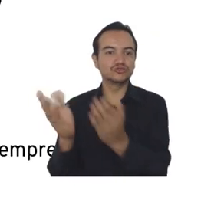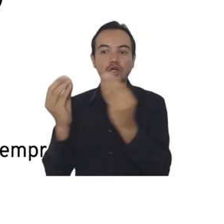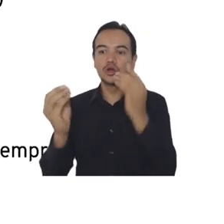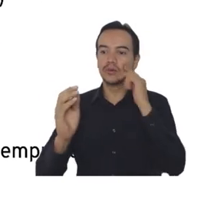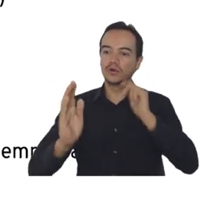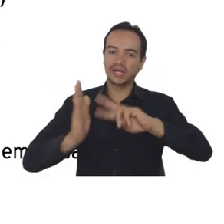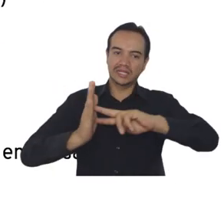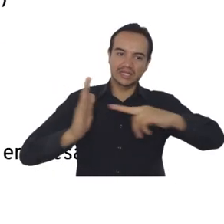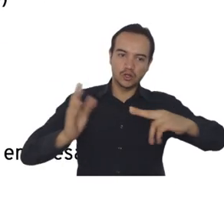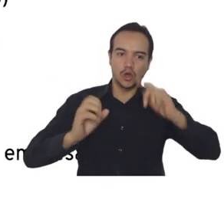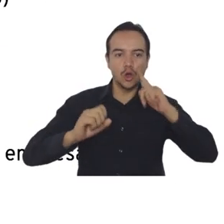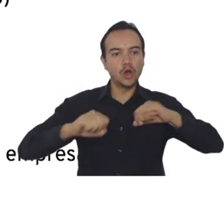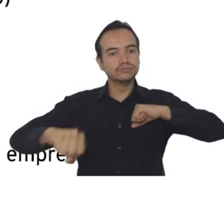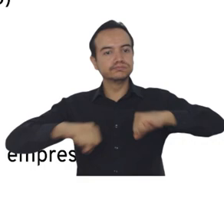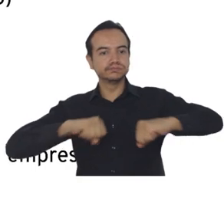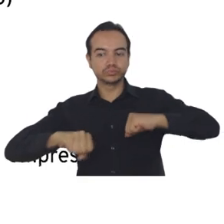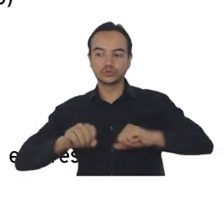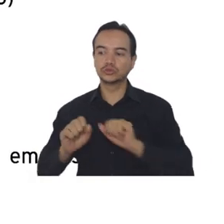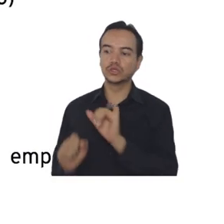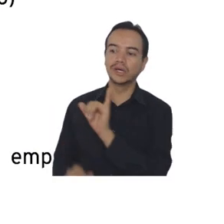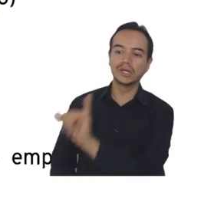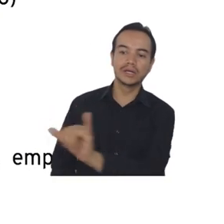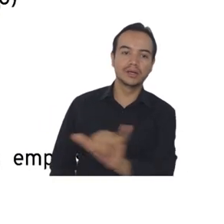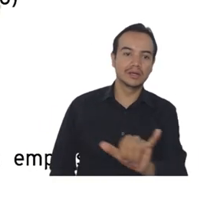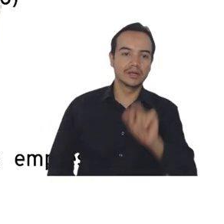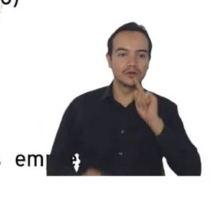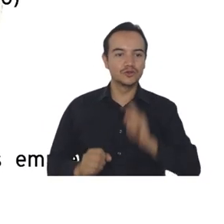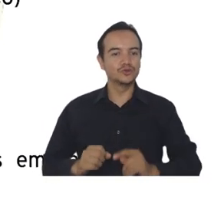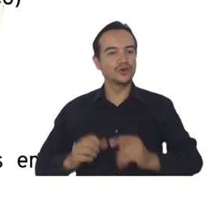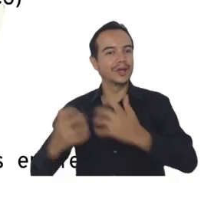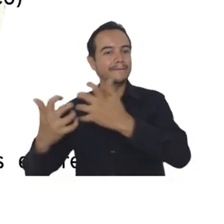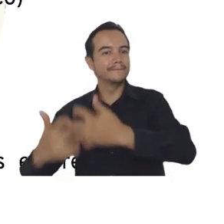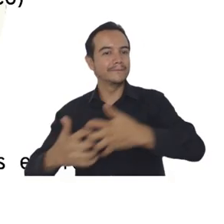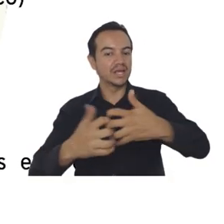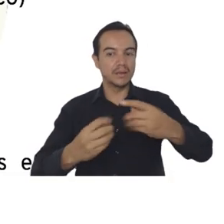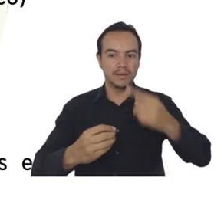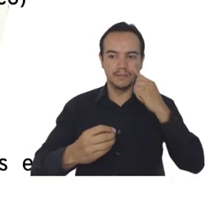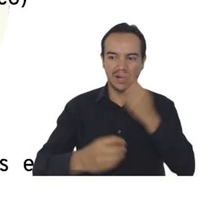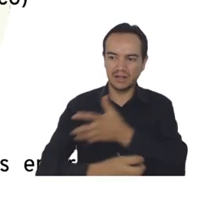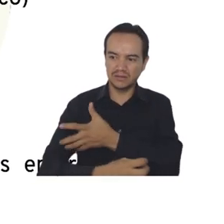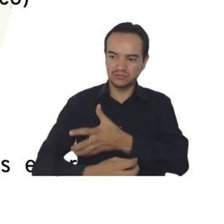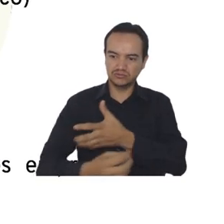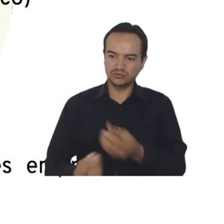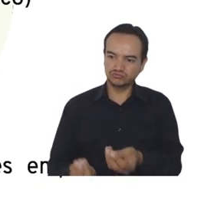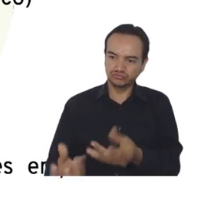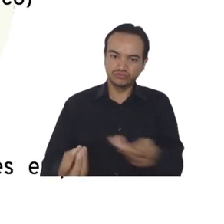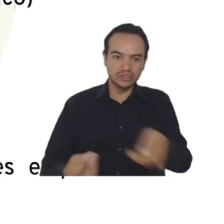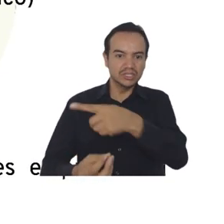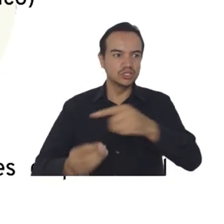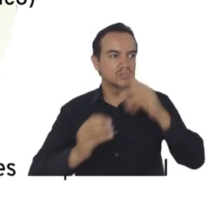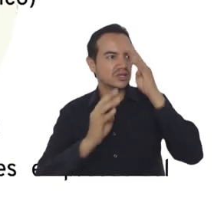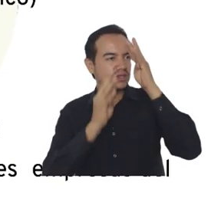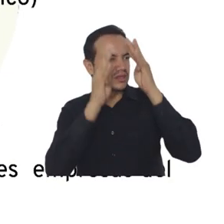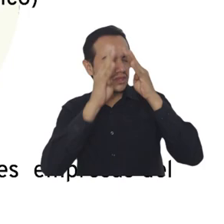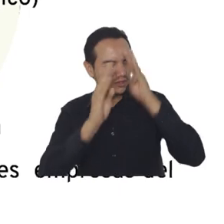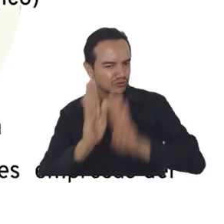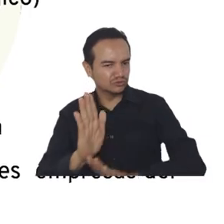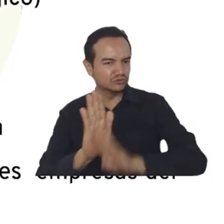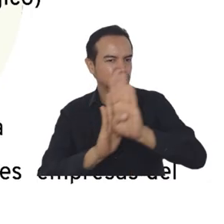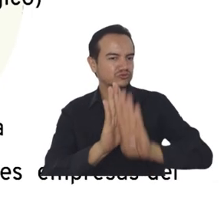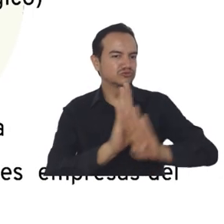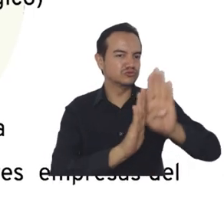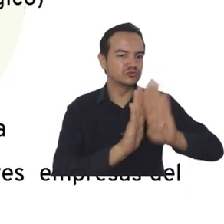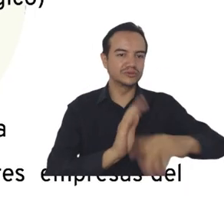las capacidades tecnológicas e innovativas que tienen las empresas dentro del proceso para potencializar aquellas iniciativas